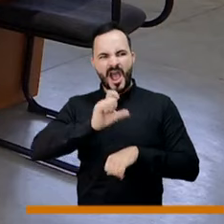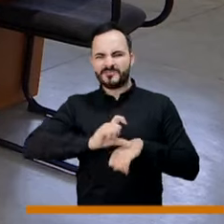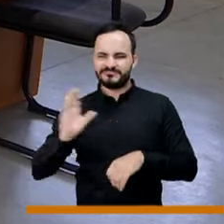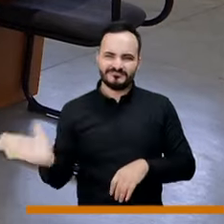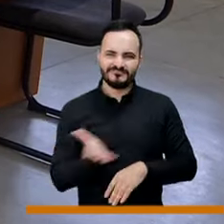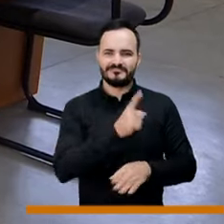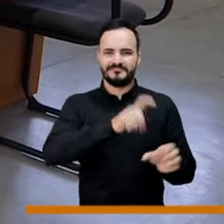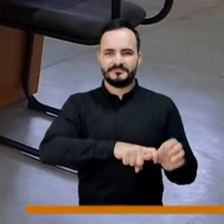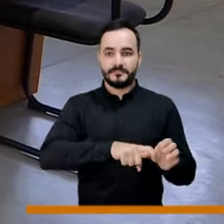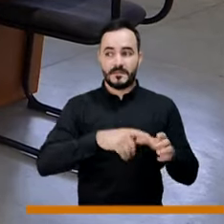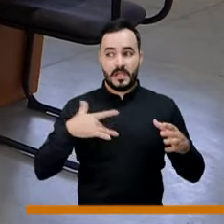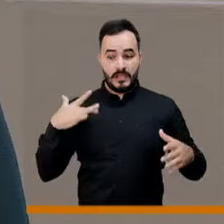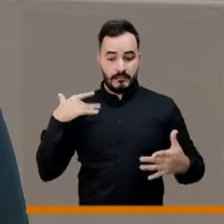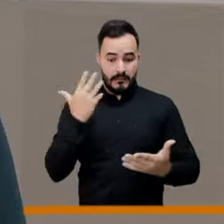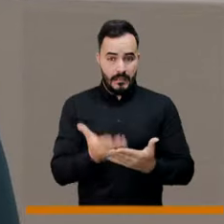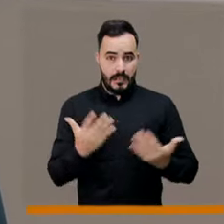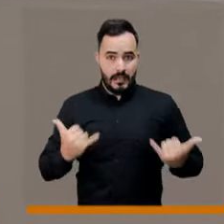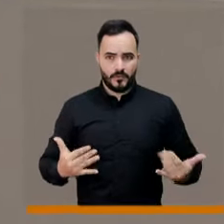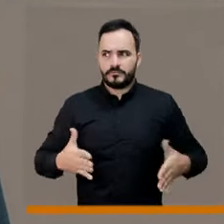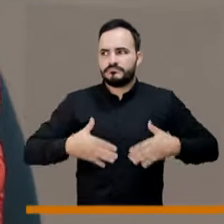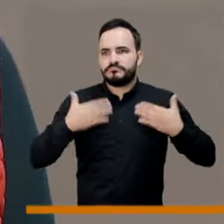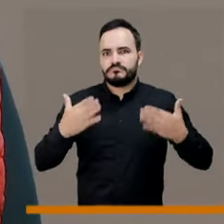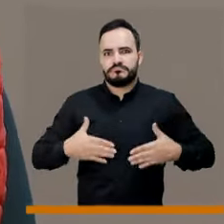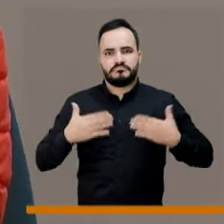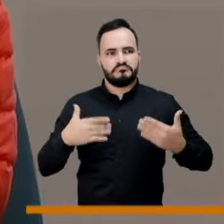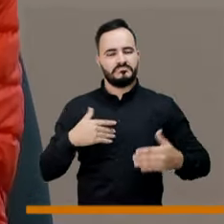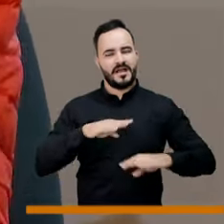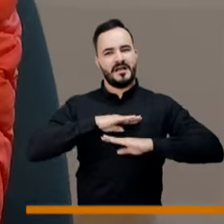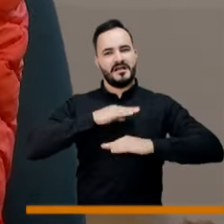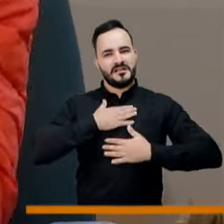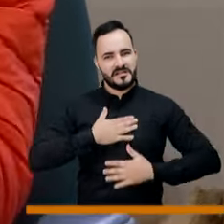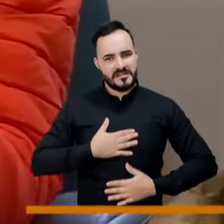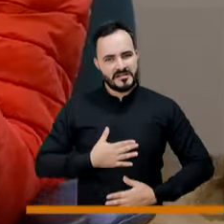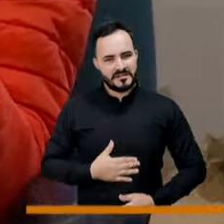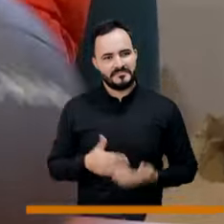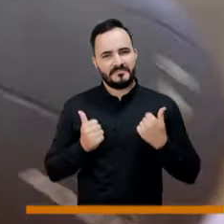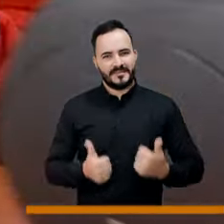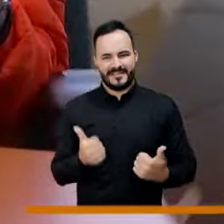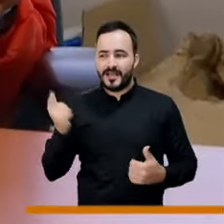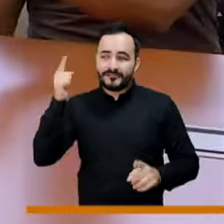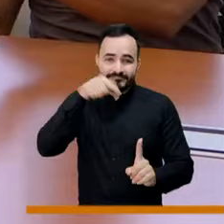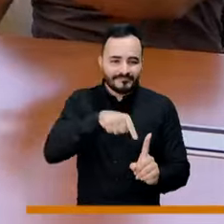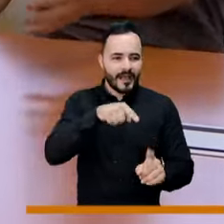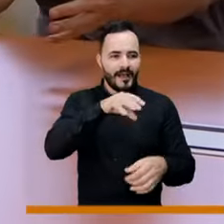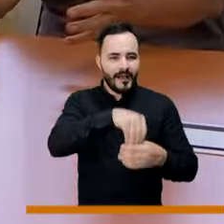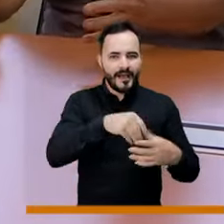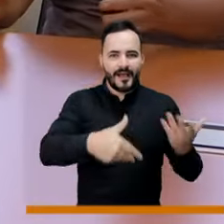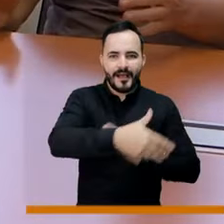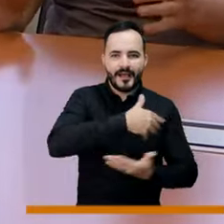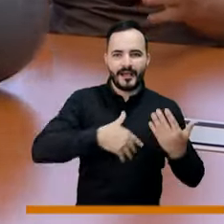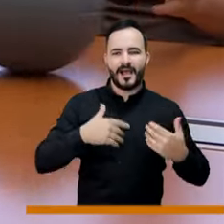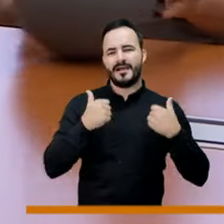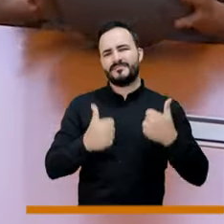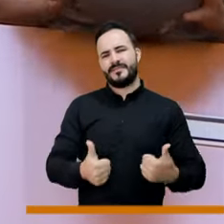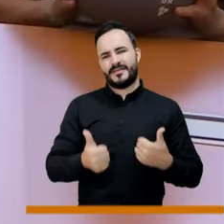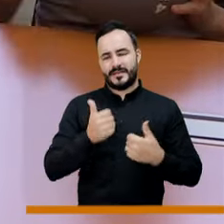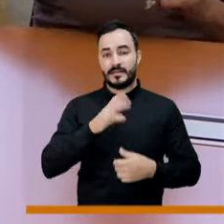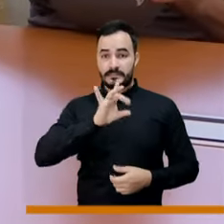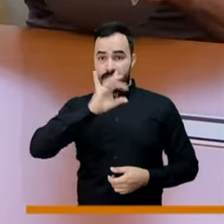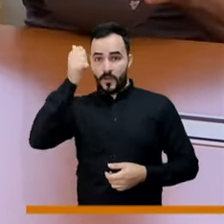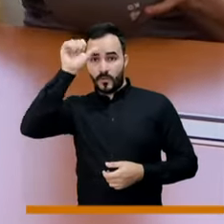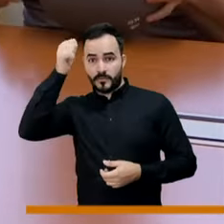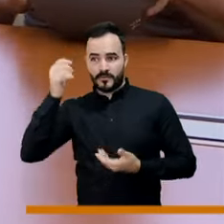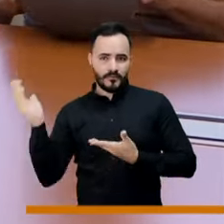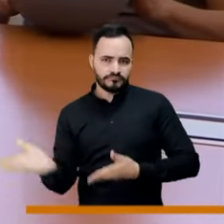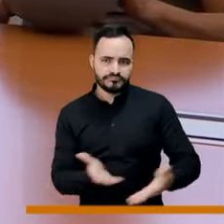forma de que estos chicos hagan la diferencia en el momento de un fin de semana, de compartir ciertas experiencias con ellos. ¿Qué